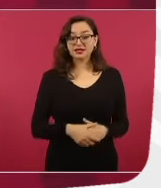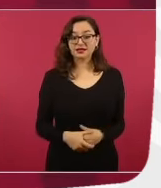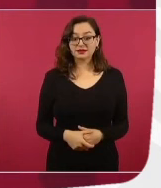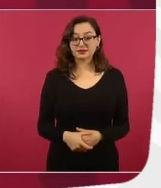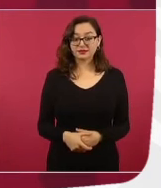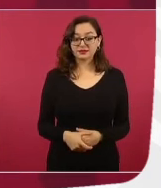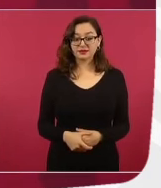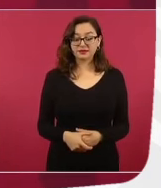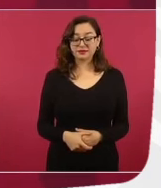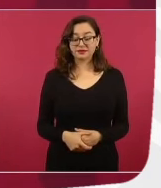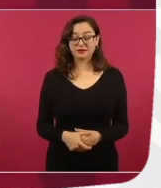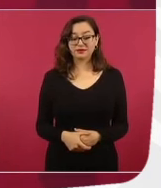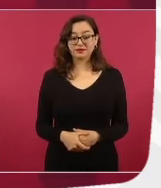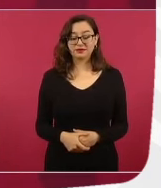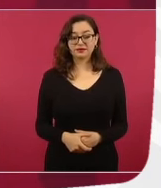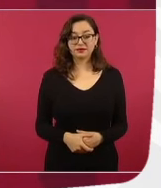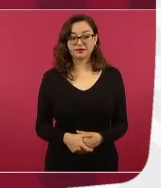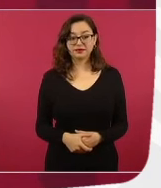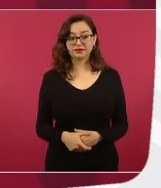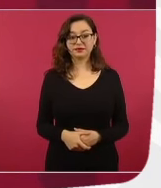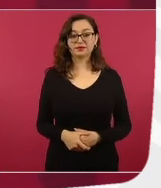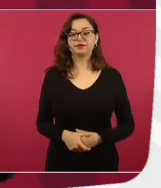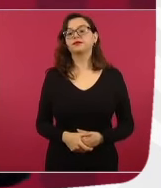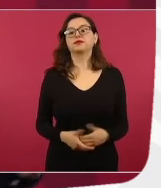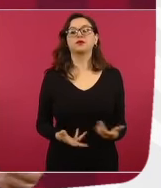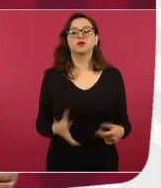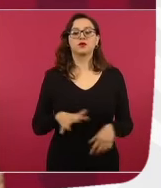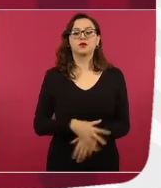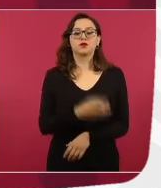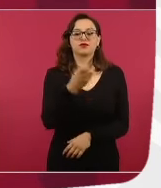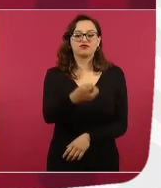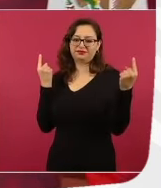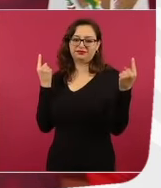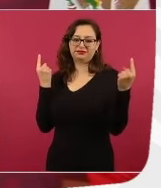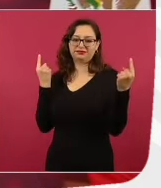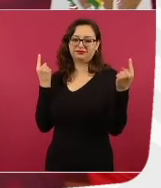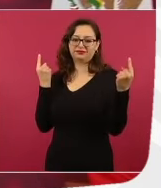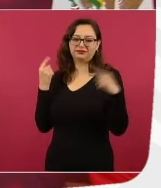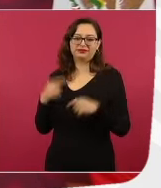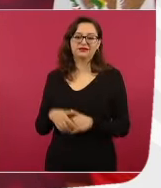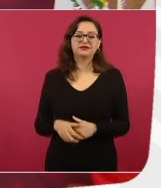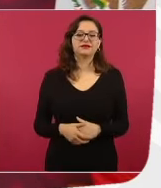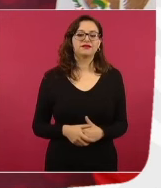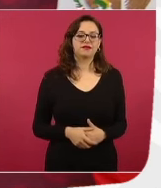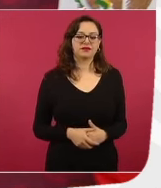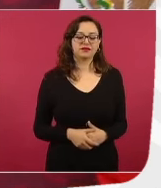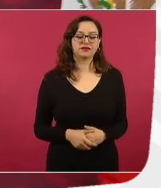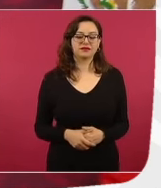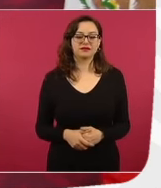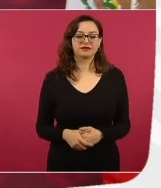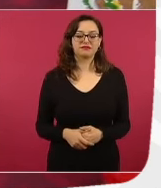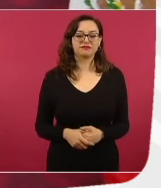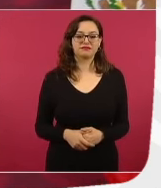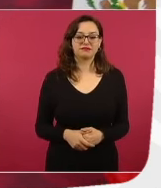escriba nuestra diferencia son